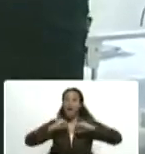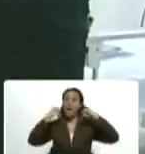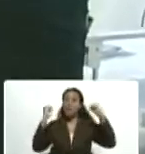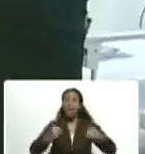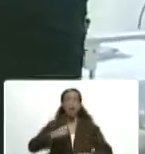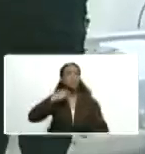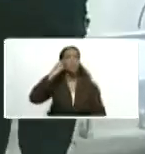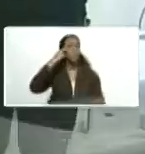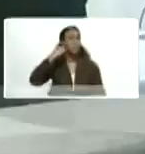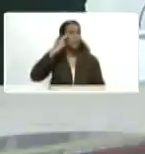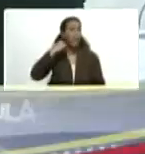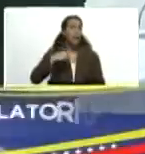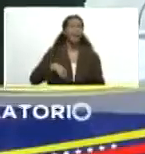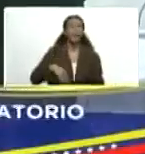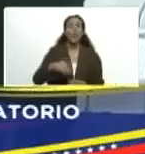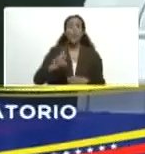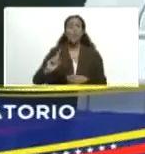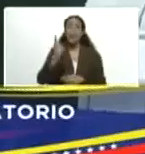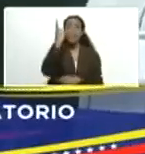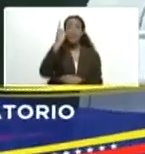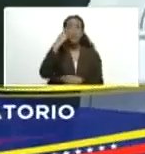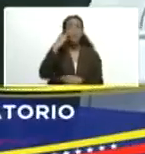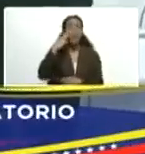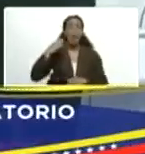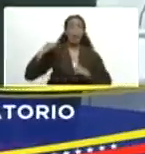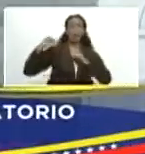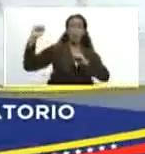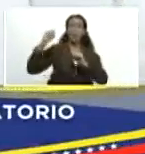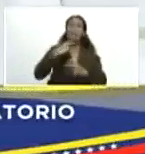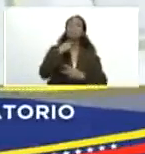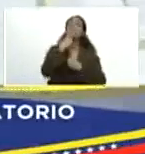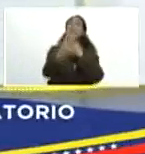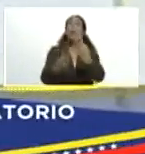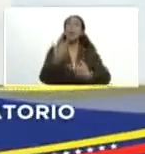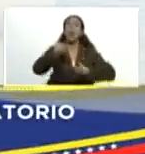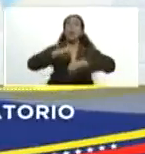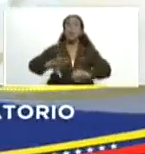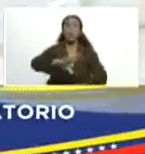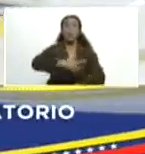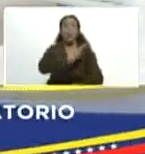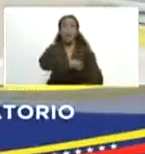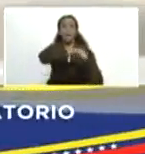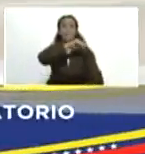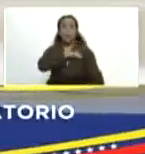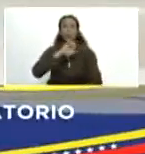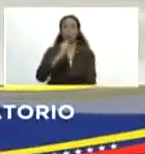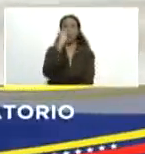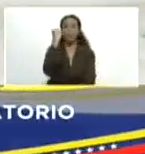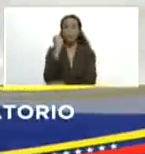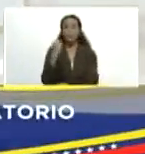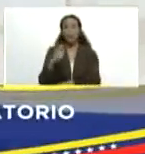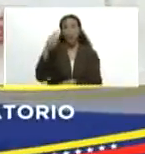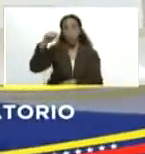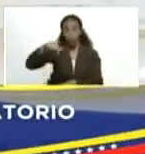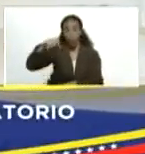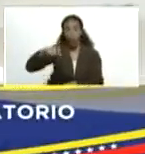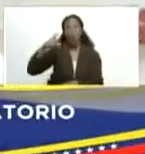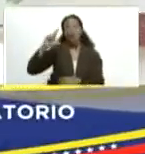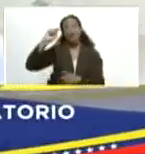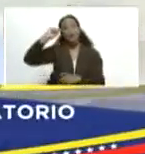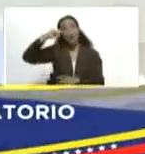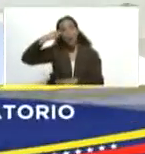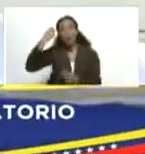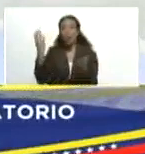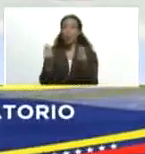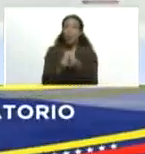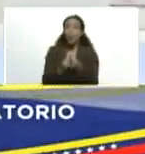la rebelión del Negro Miguel, el primer negro que alzó su voz contra el imperialismo español. Presidente, y hoy seguimos su legado, junto a